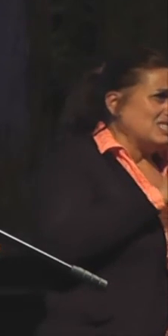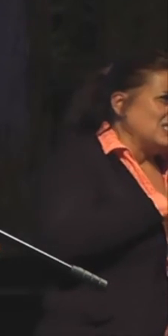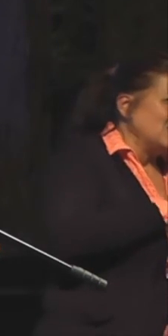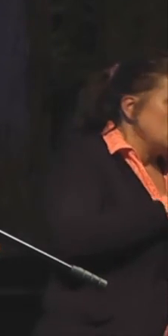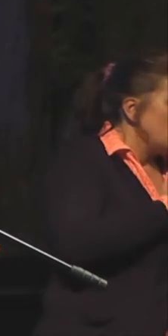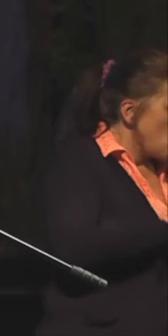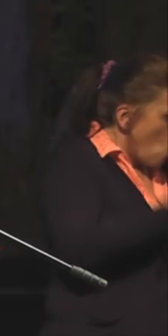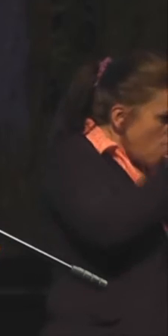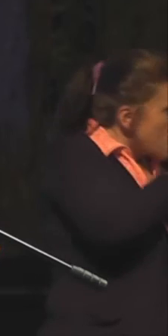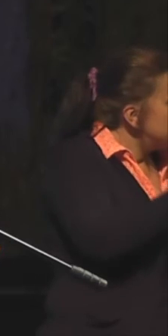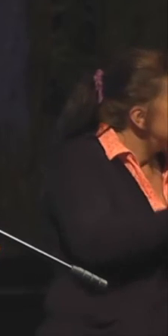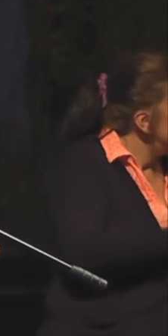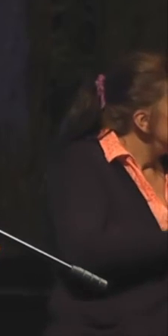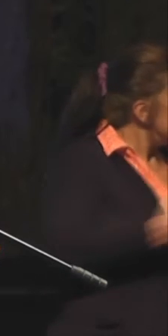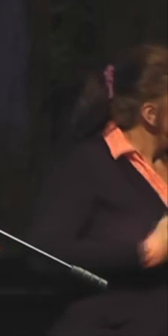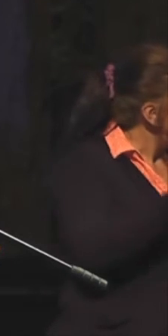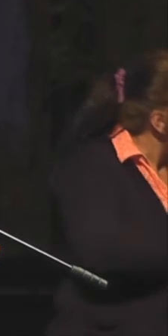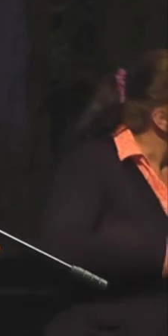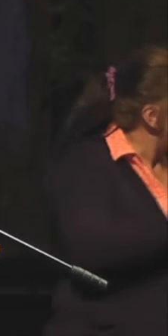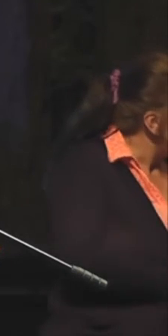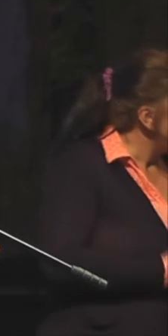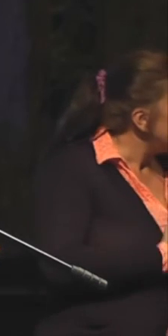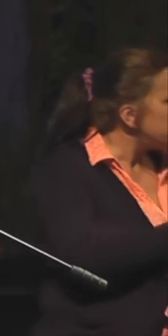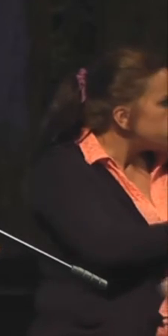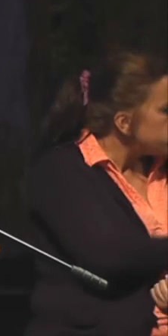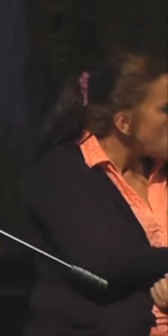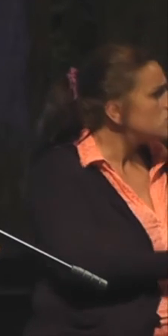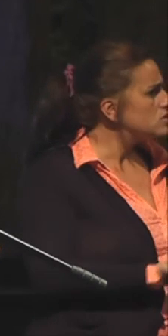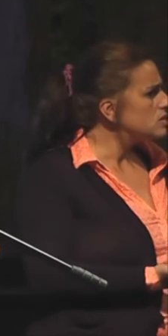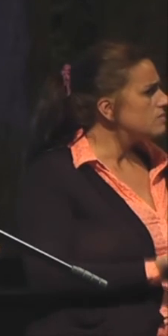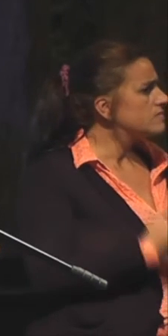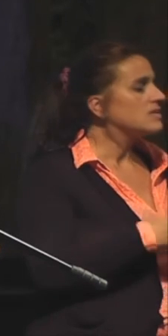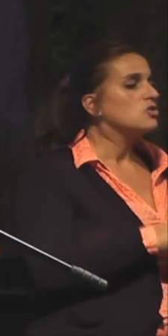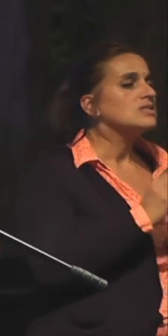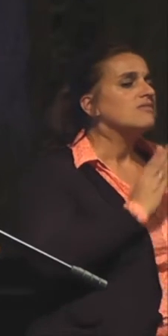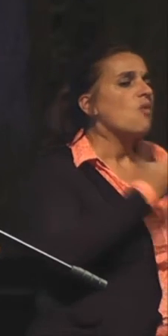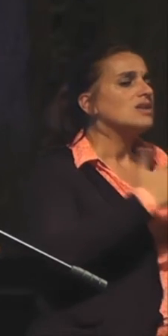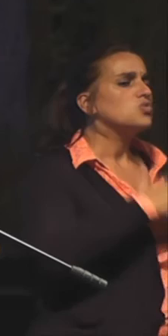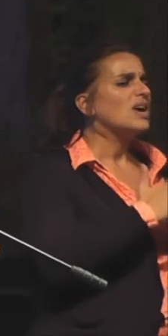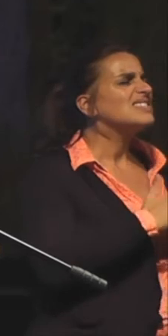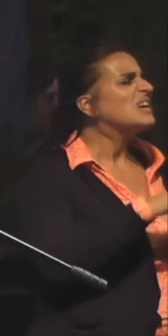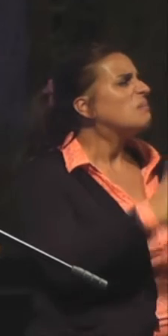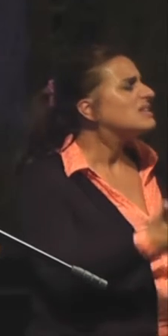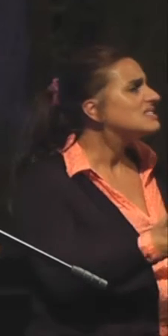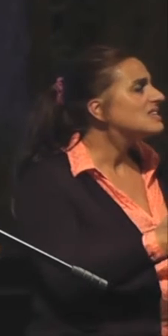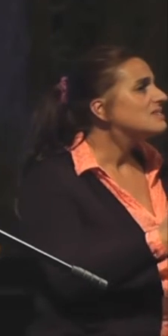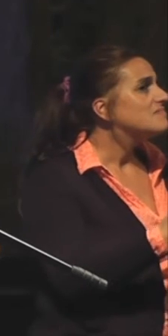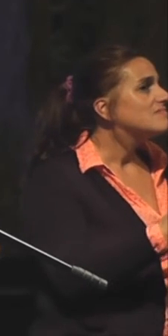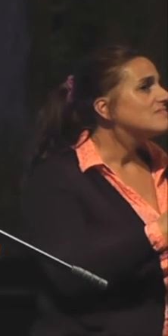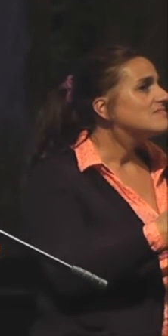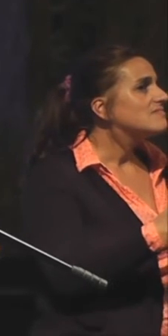interna y si está mi viejo con dardo ortiz a su casa y parece que